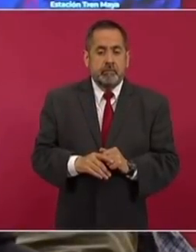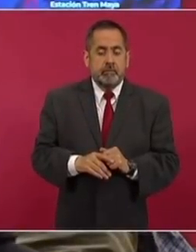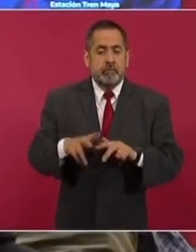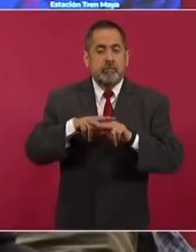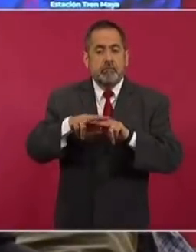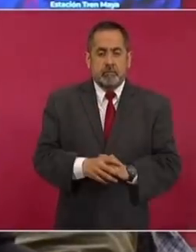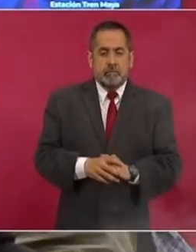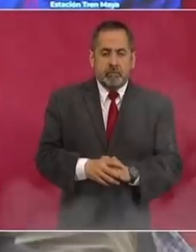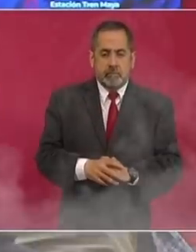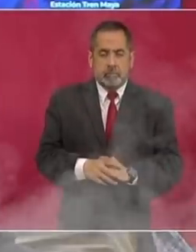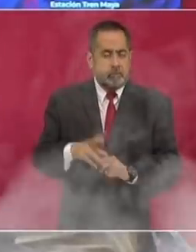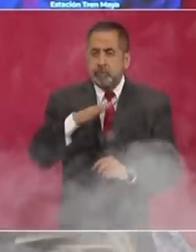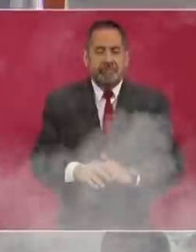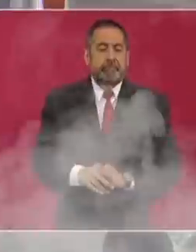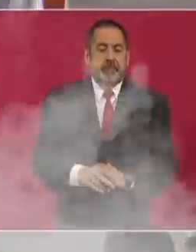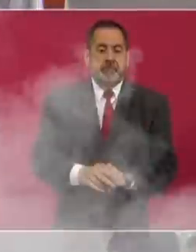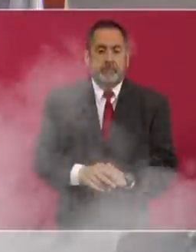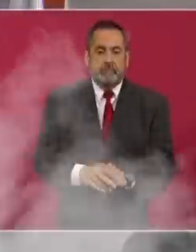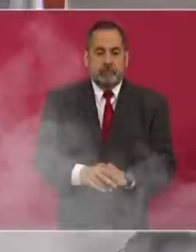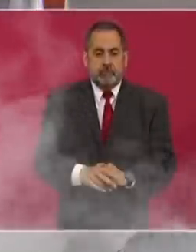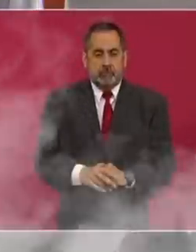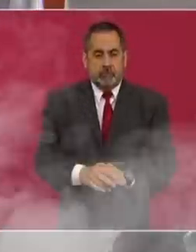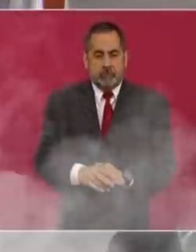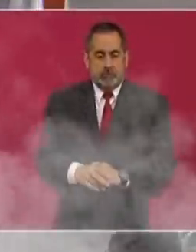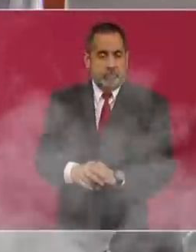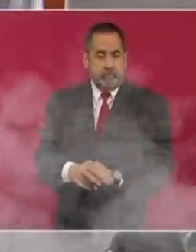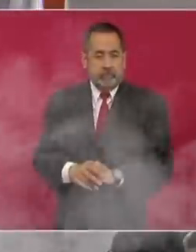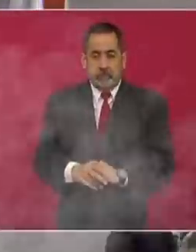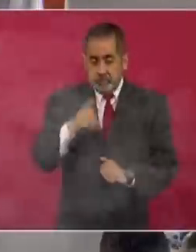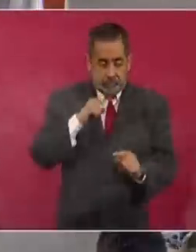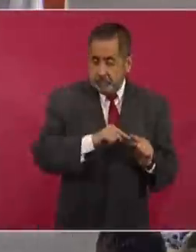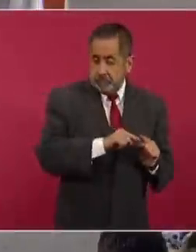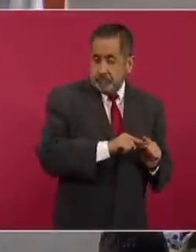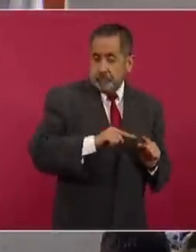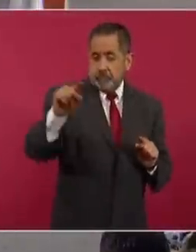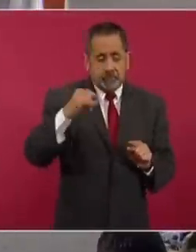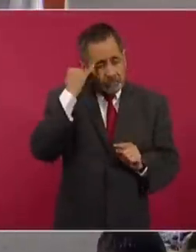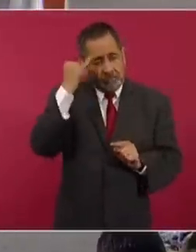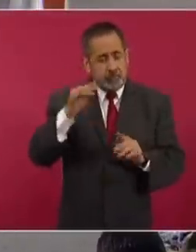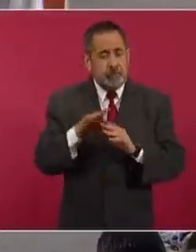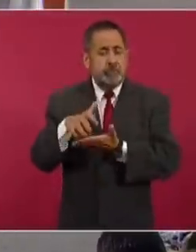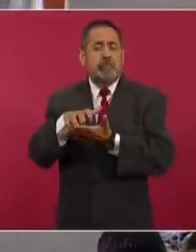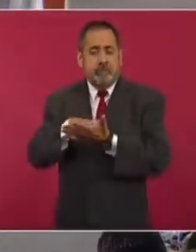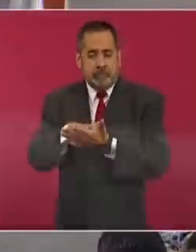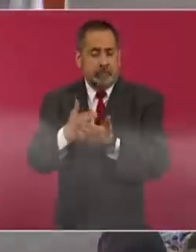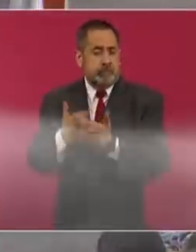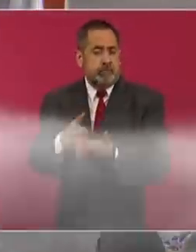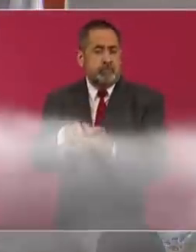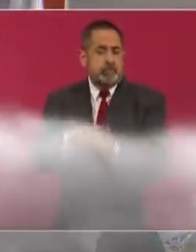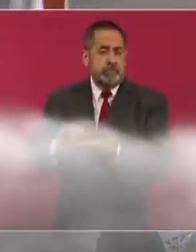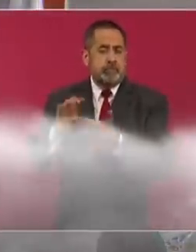es tren eléctrico. No hay contaminación. Y todo el tren, imagínense lo que significa de ahorro.